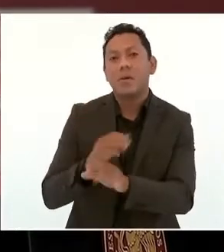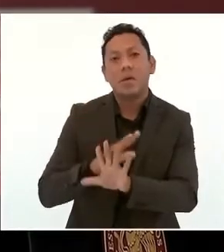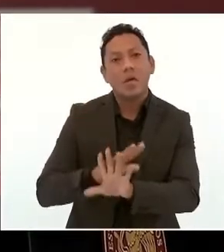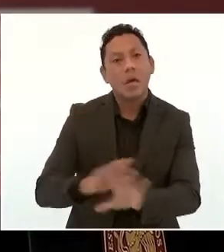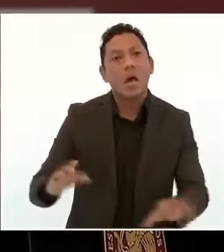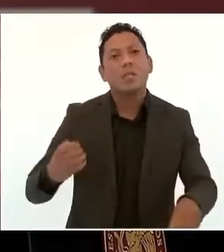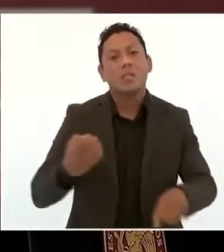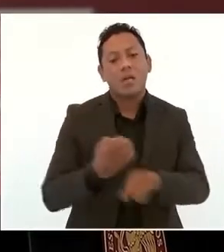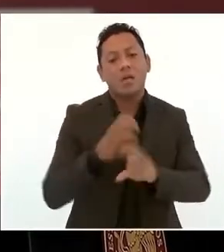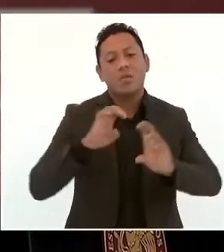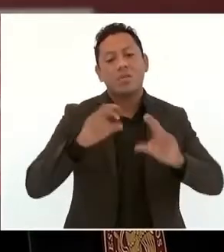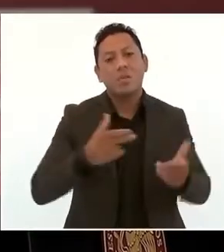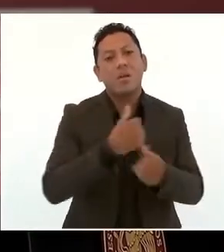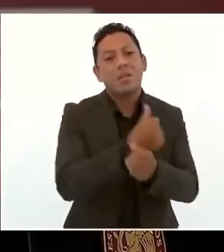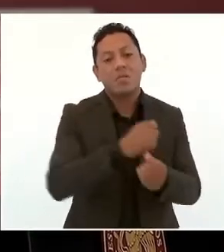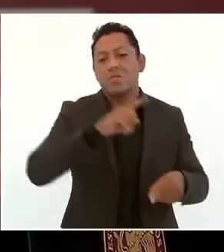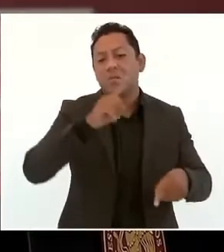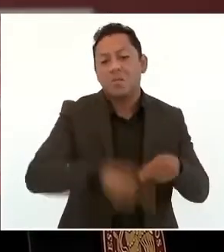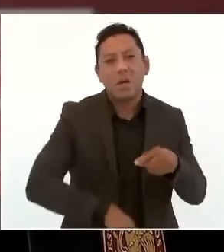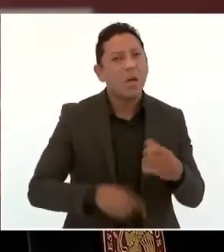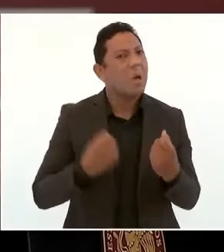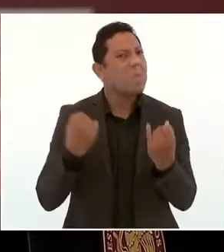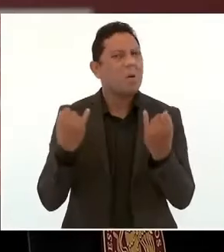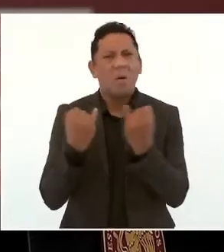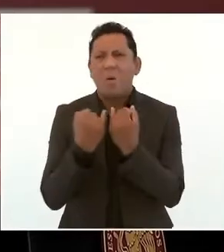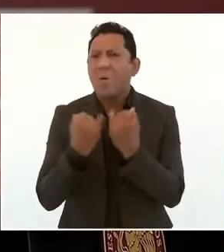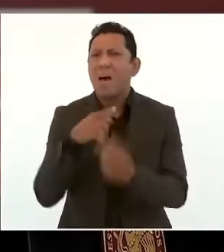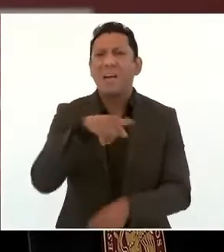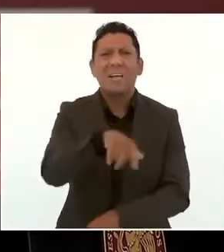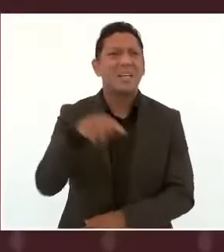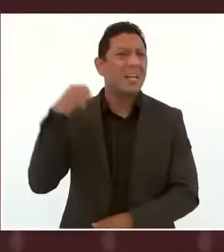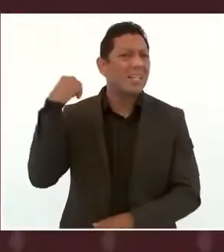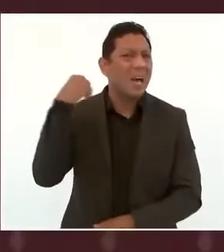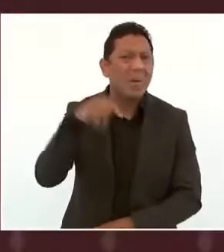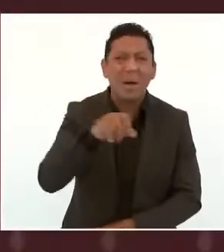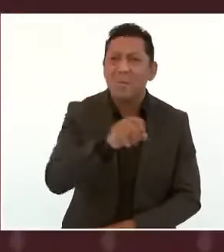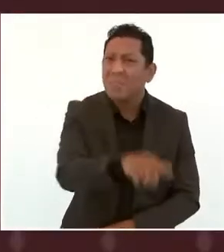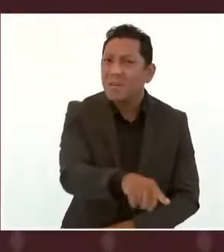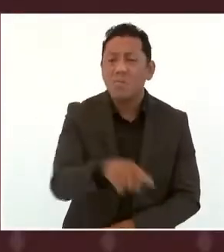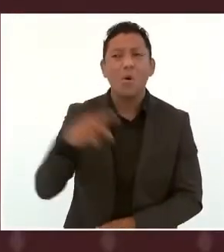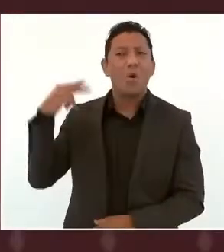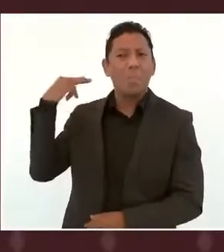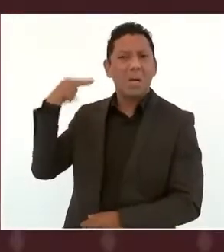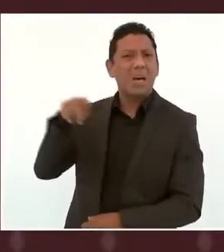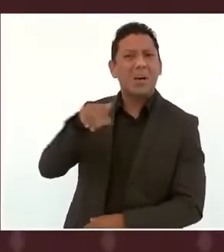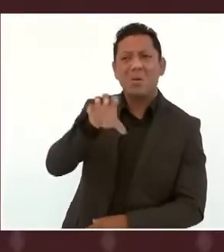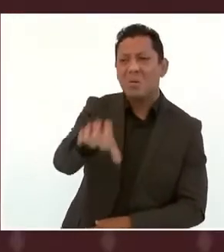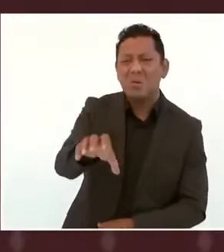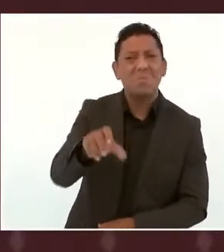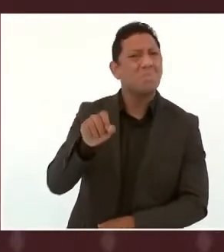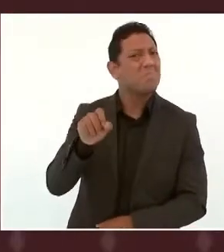Chiapas. Lo mismo en Tabasco, lo mismo en Veracruz.